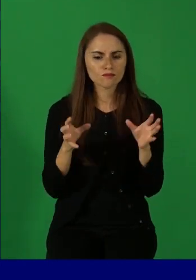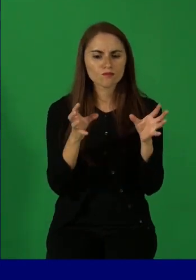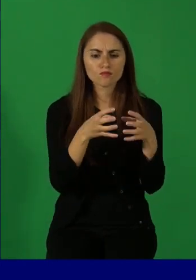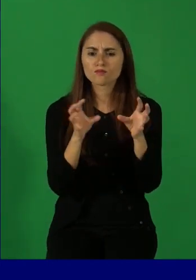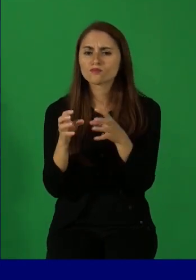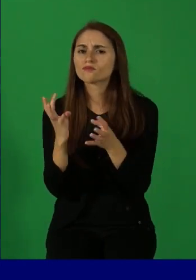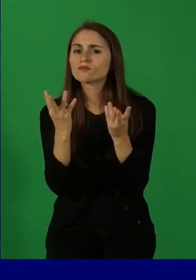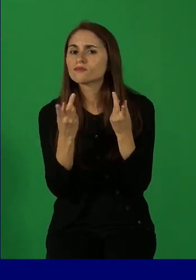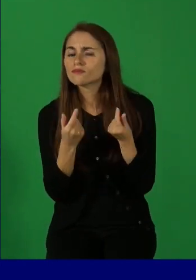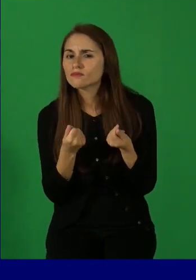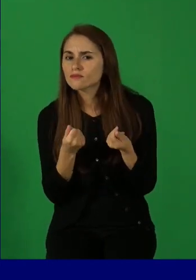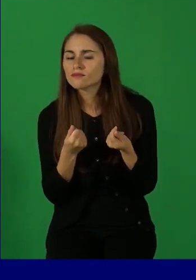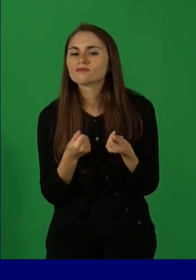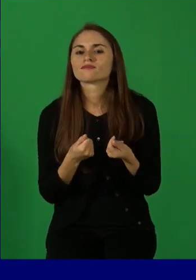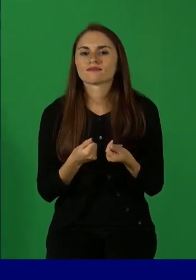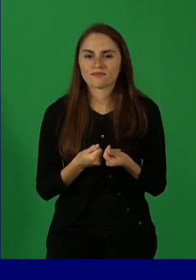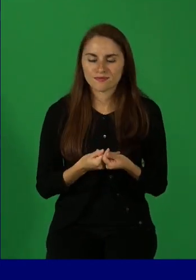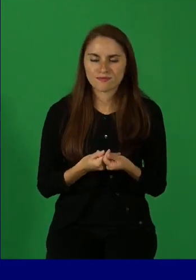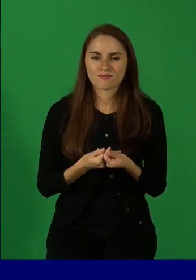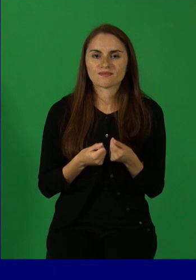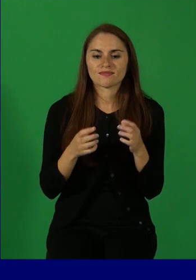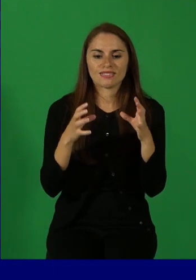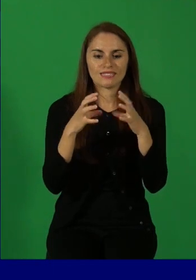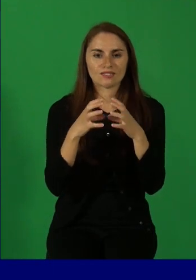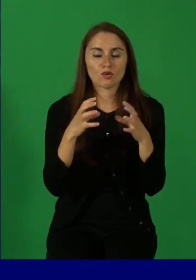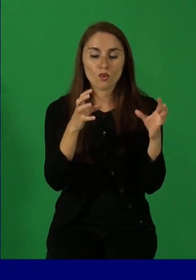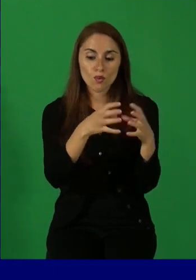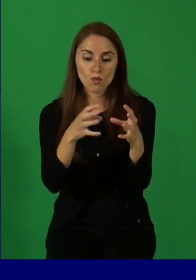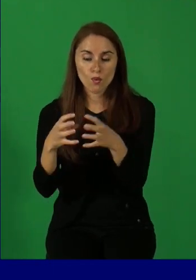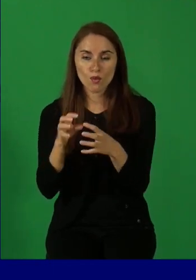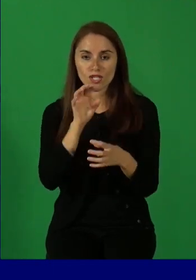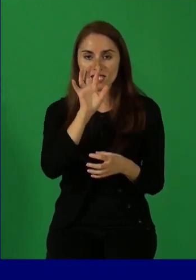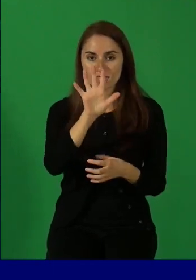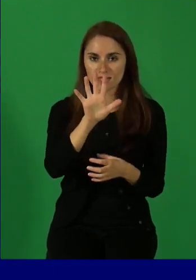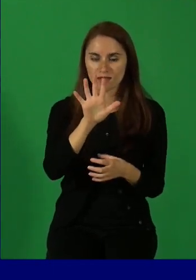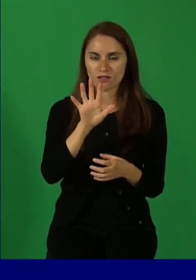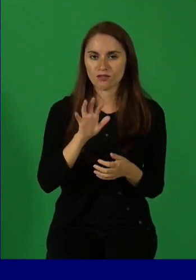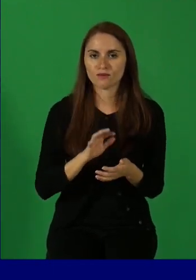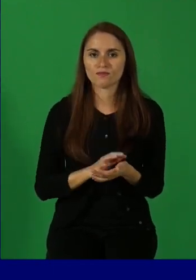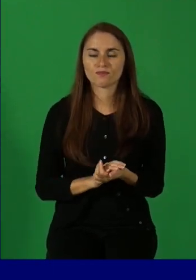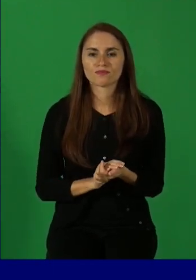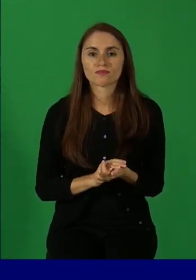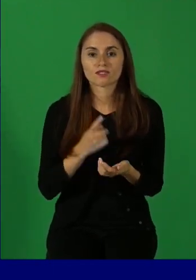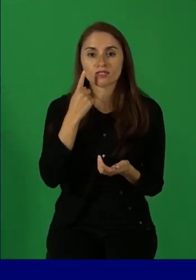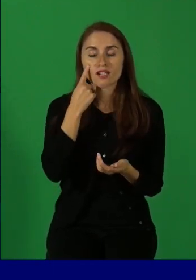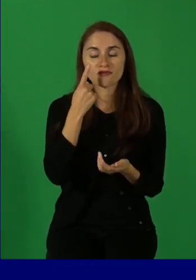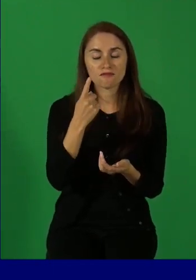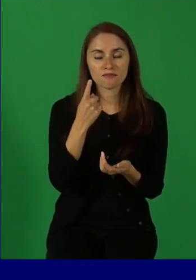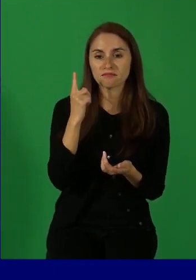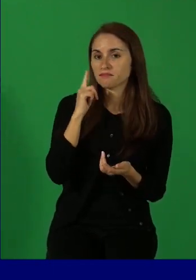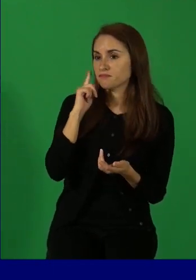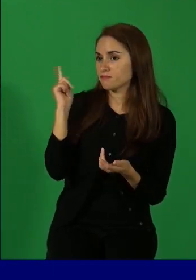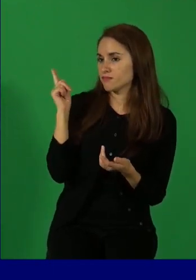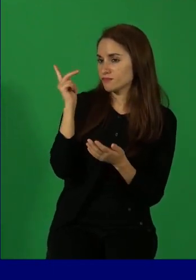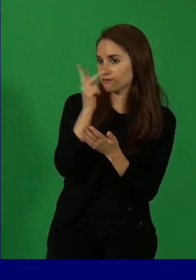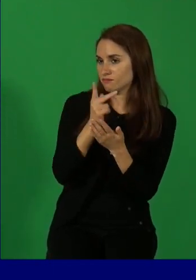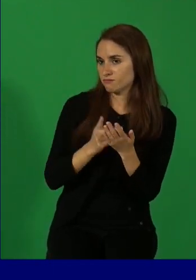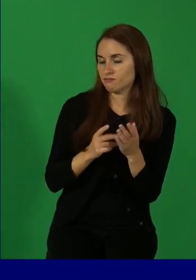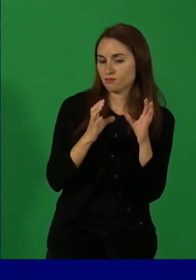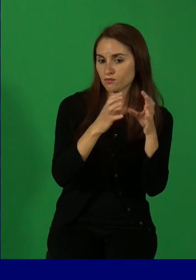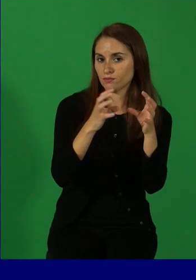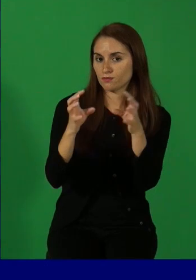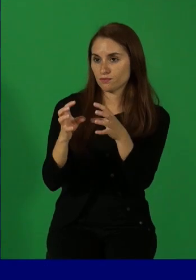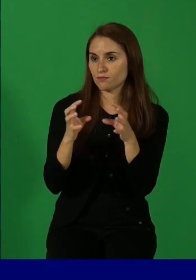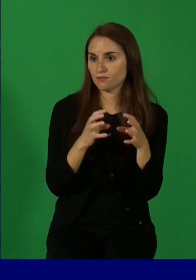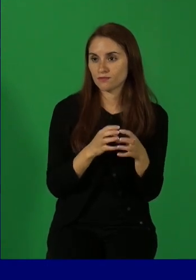que armar? Muy bien, tenemos que armar 5 grupos. Entonces ahí lo vamos a